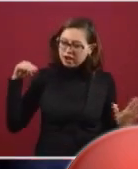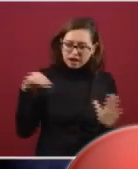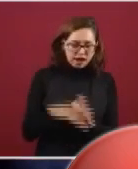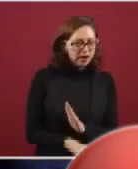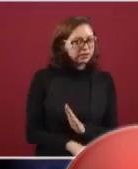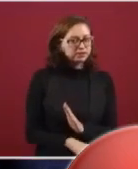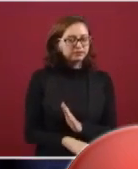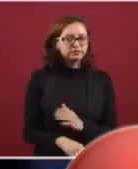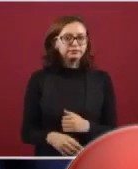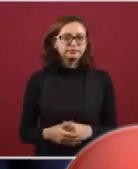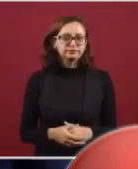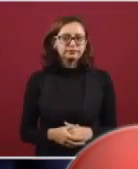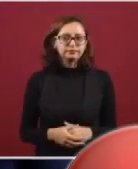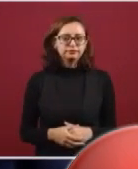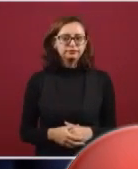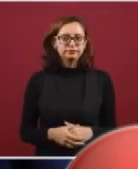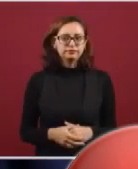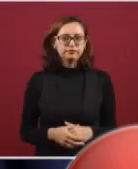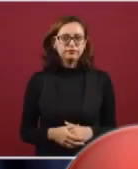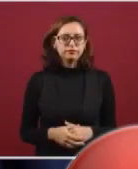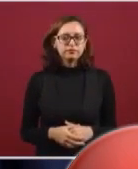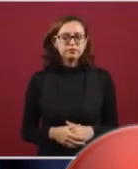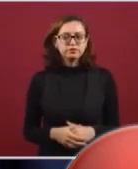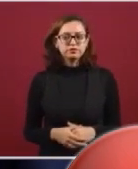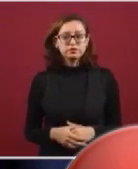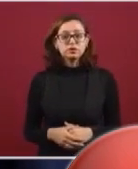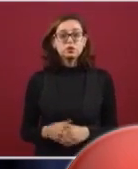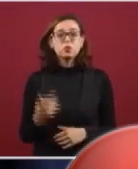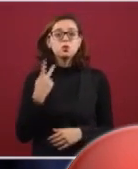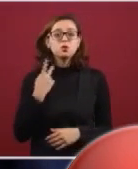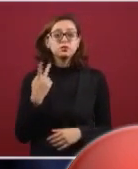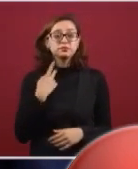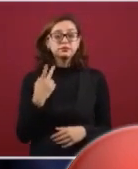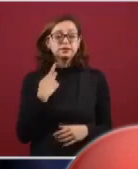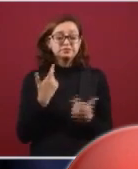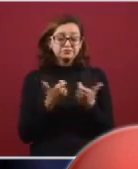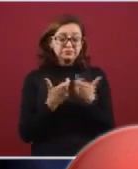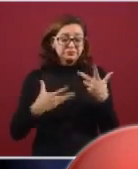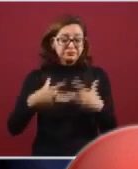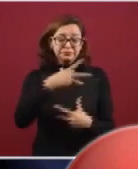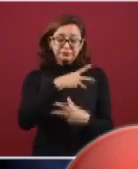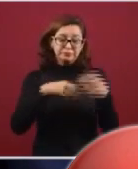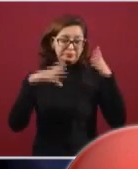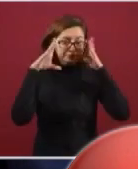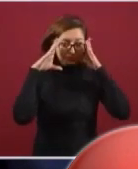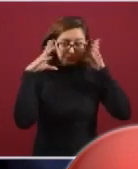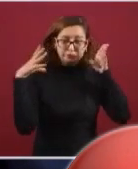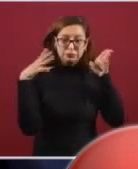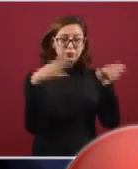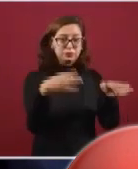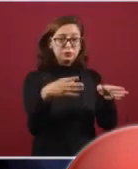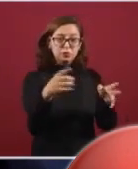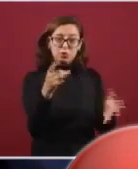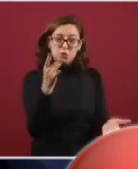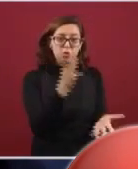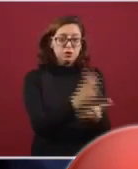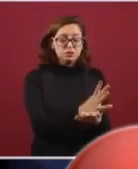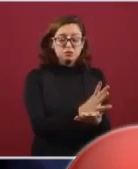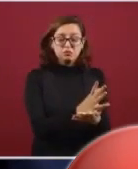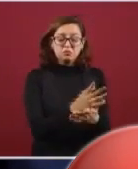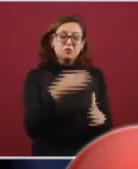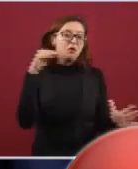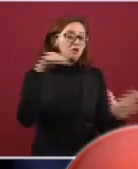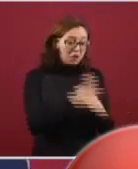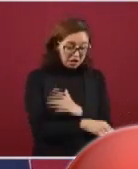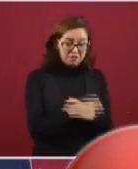de política económica y de política en general.